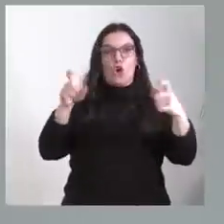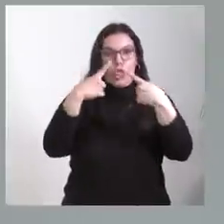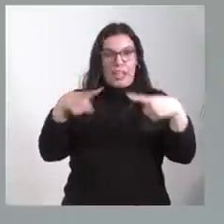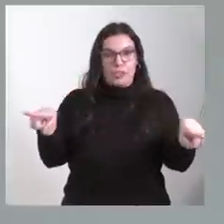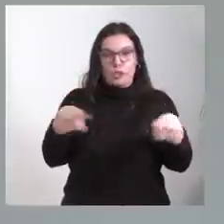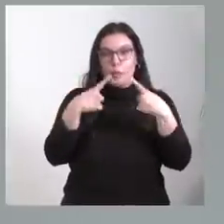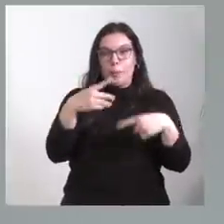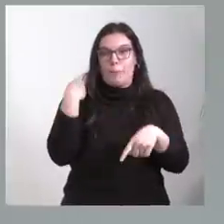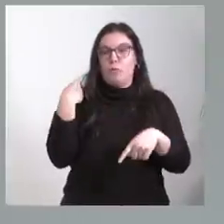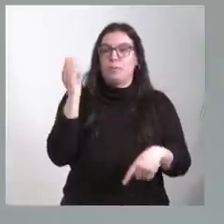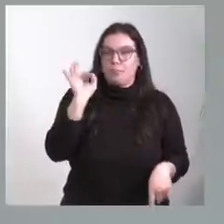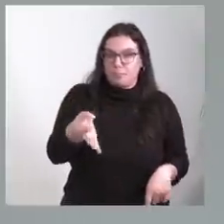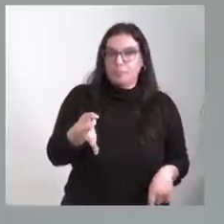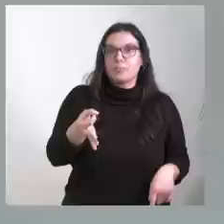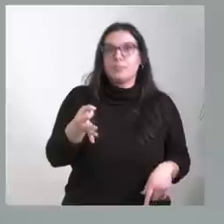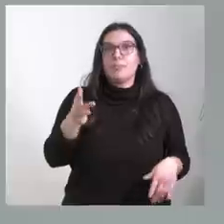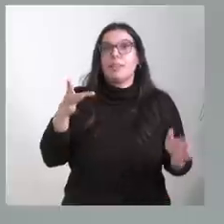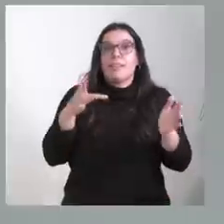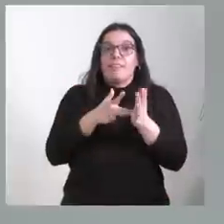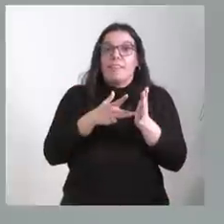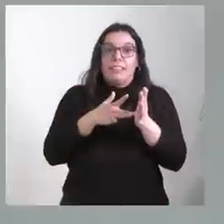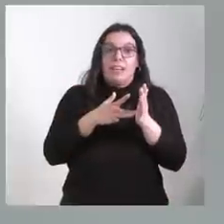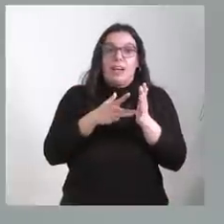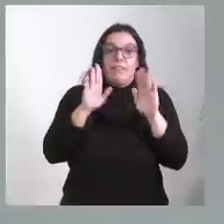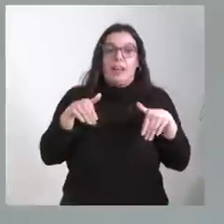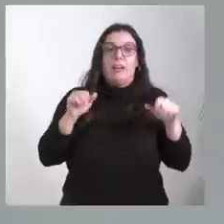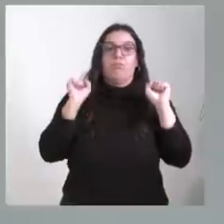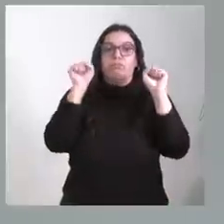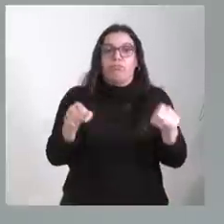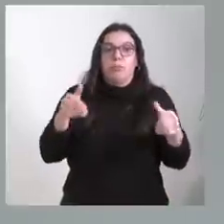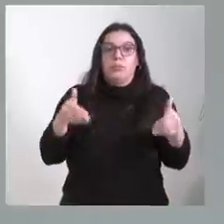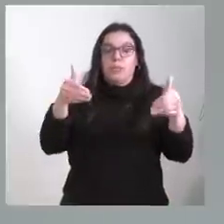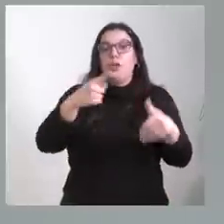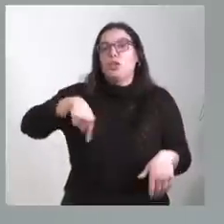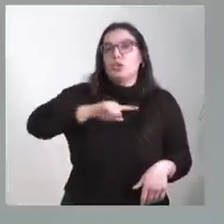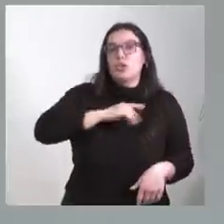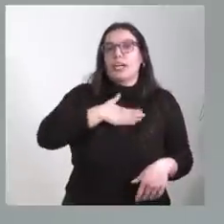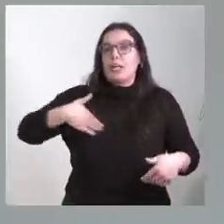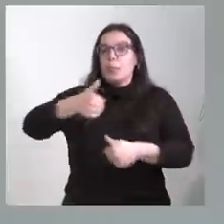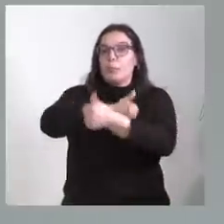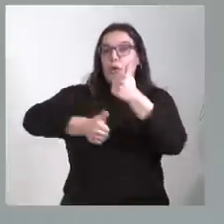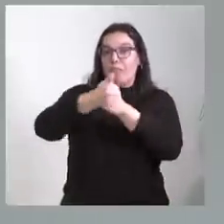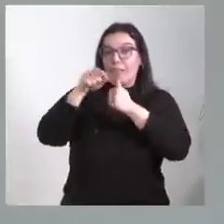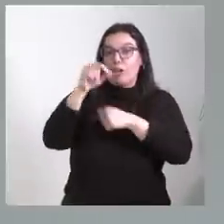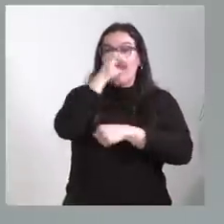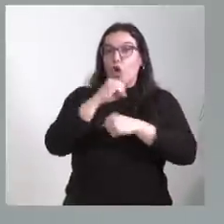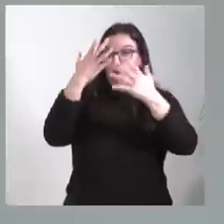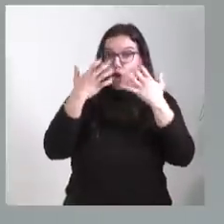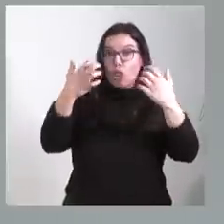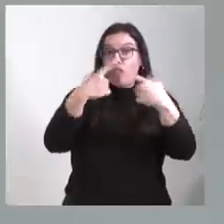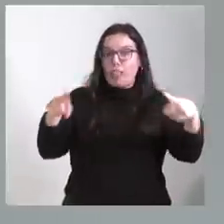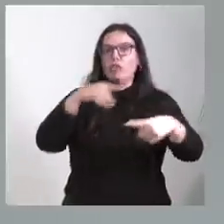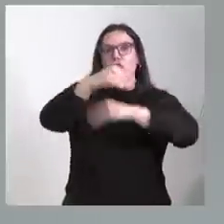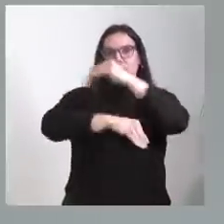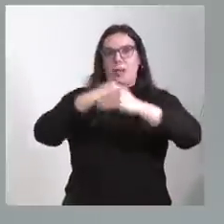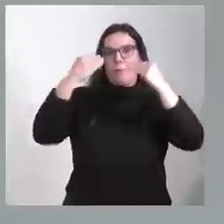efectivamente la fecha se ha pero nosotros lo que queremos primar es que ese concierto se celebre que sea